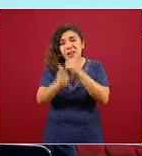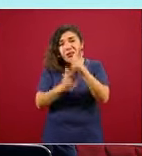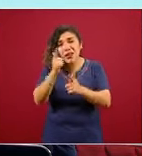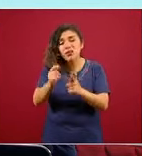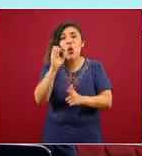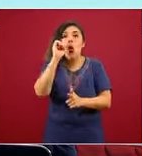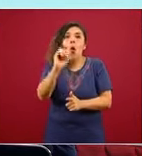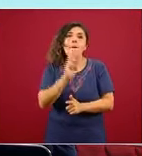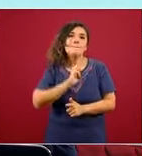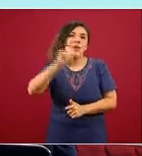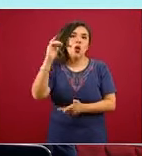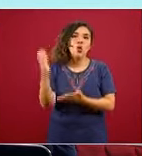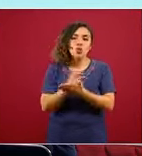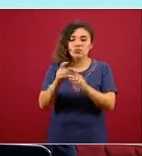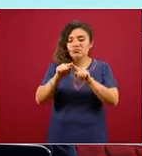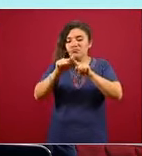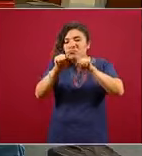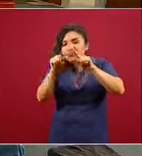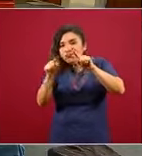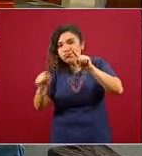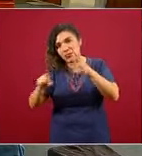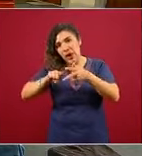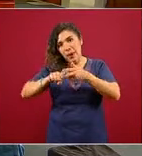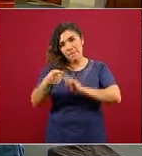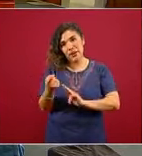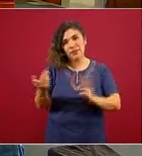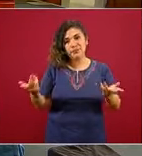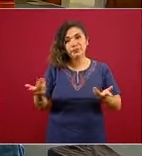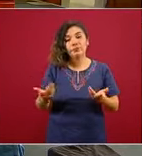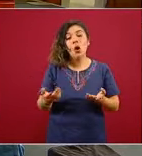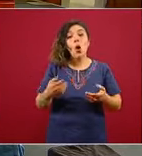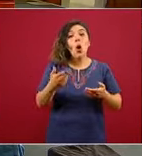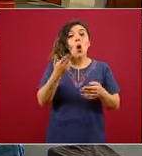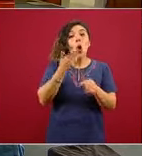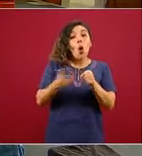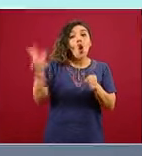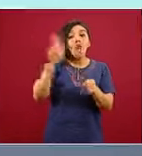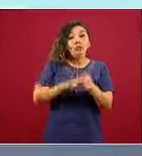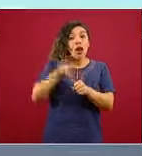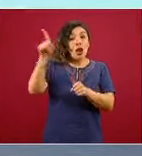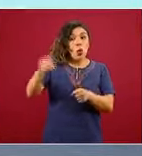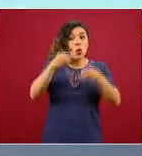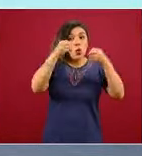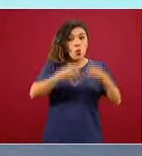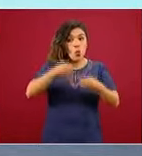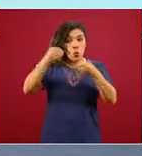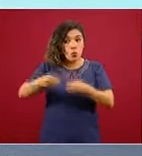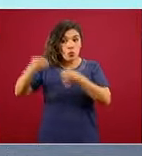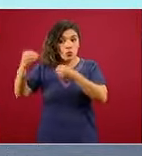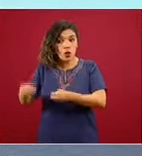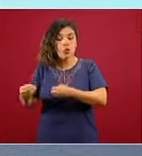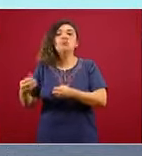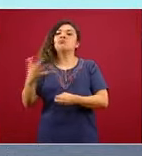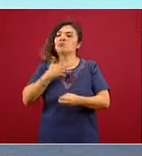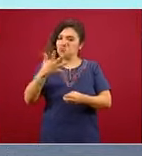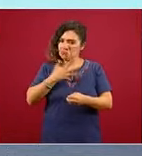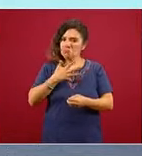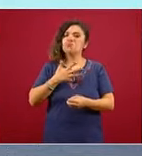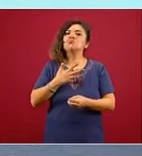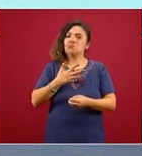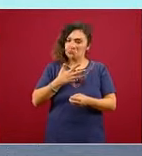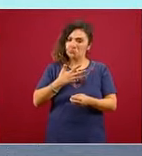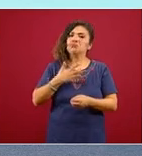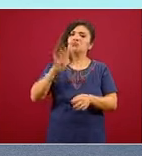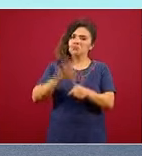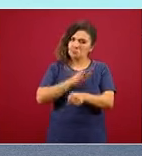mejor aún poder estabilizarse y empezar a bajar. La ocupación hospitalaria todavía en niveles bastante